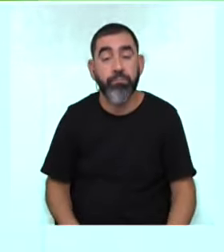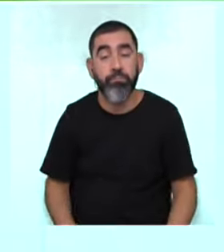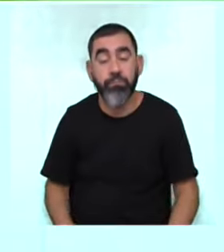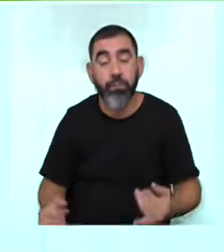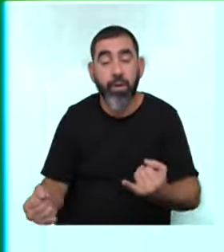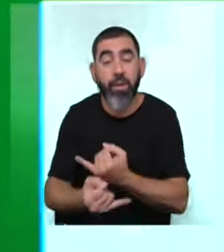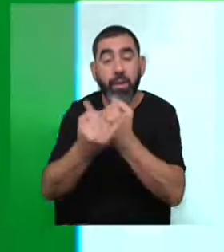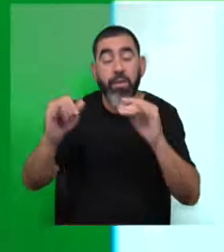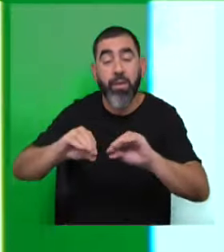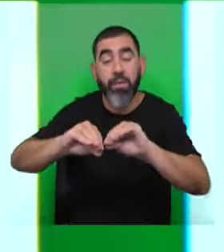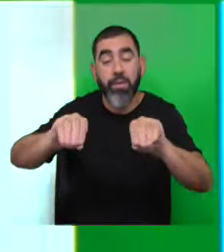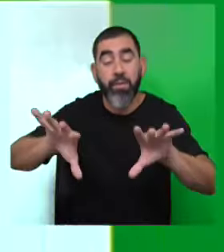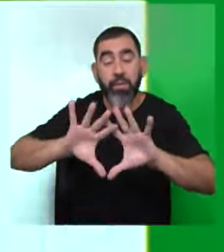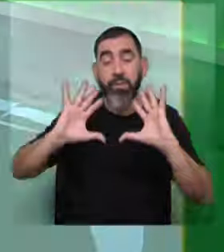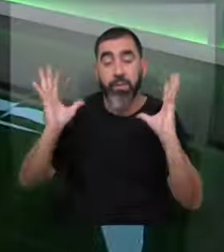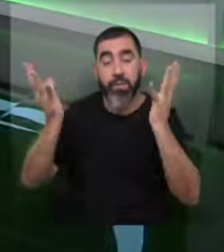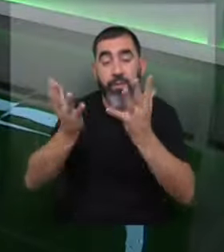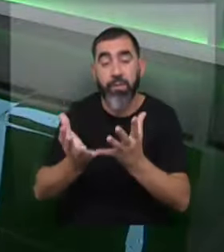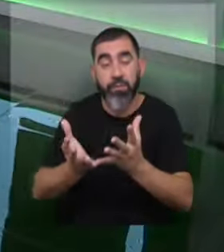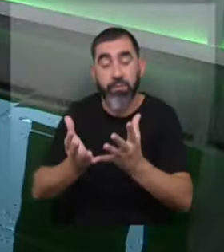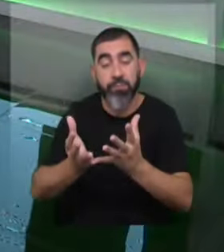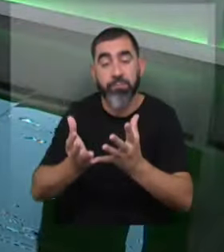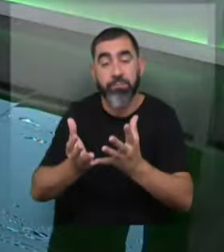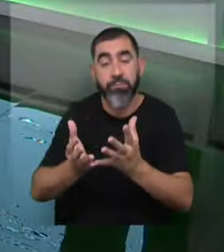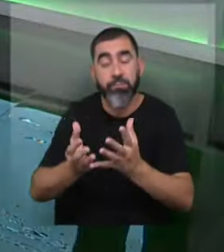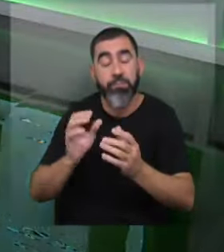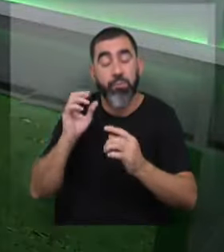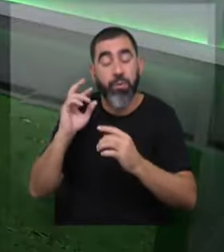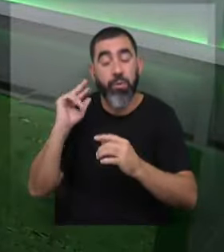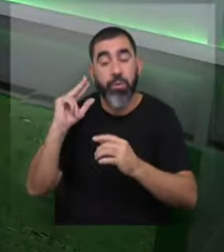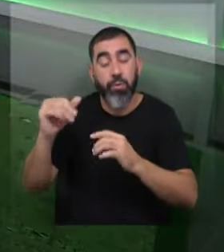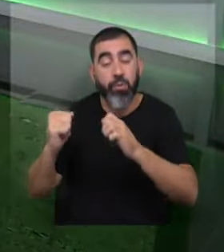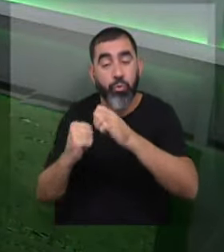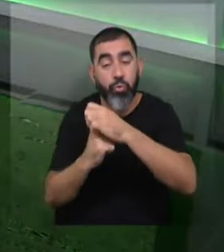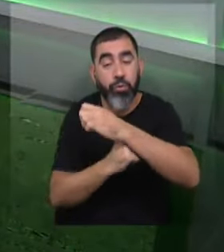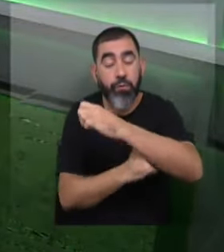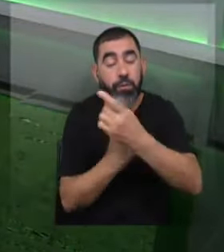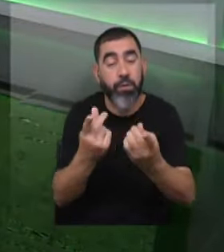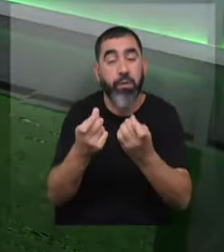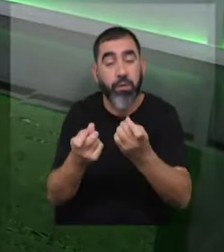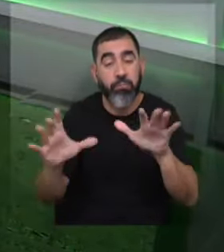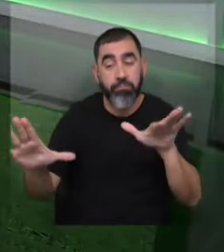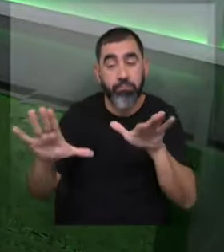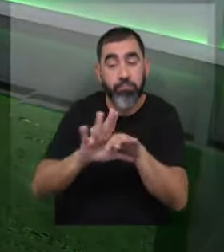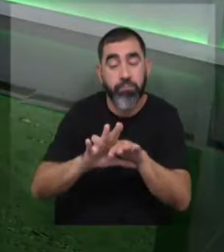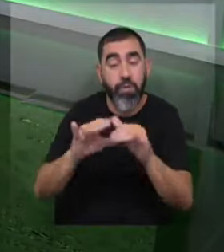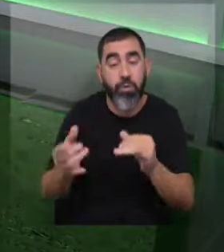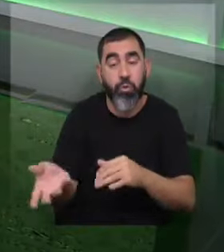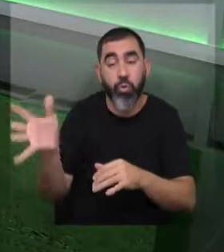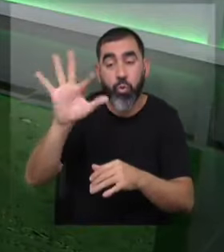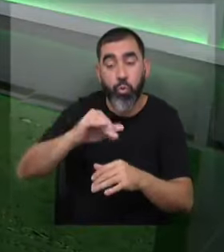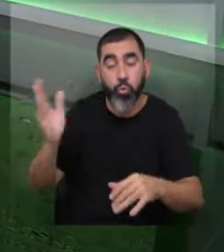la Tierra, esa reflexión que se genera acerca de la sostenibilidad, de lo necesario que es compatibilizar nuestro día a día,